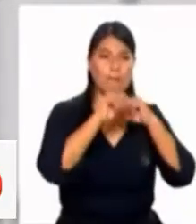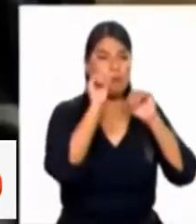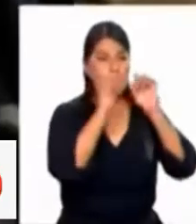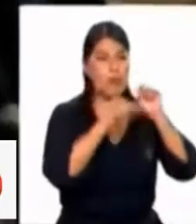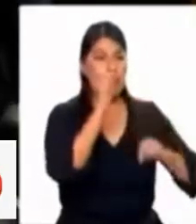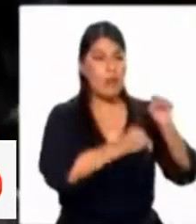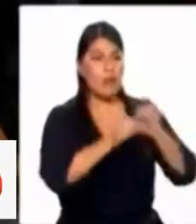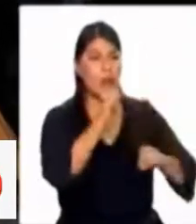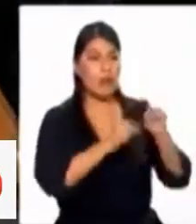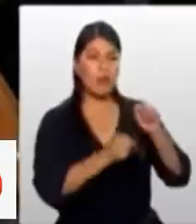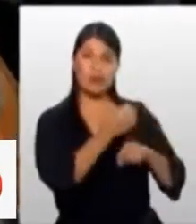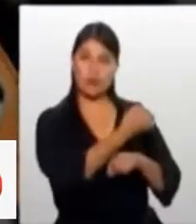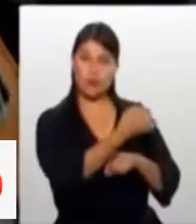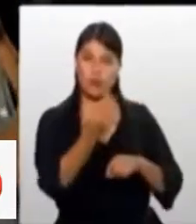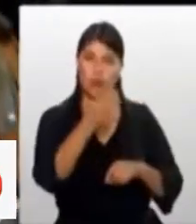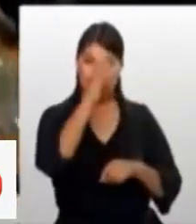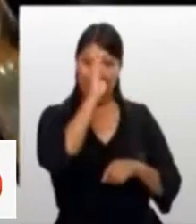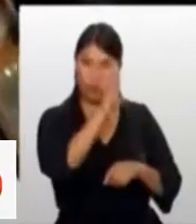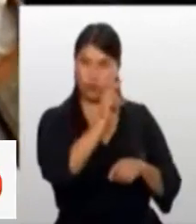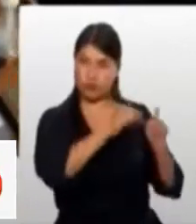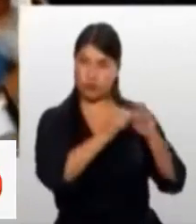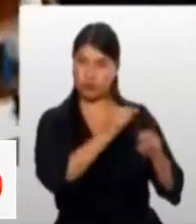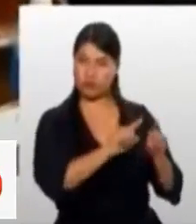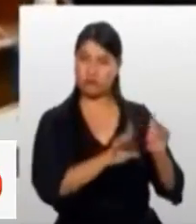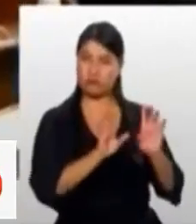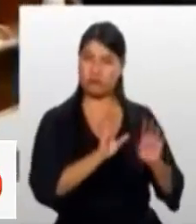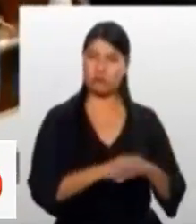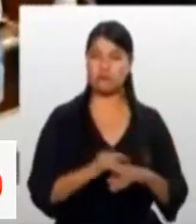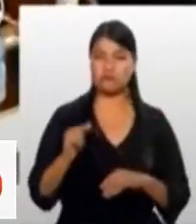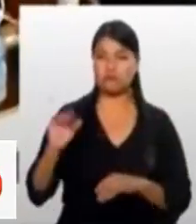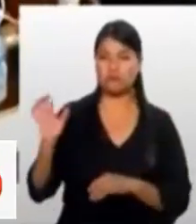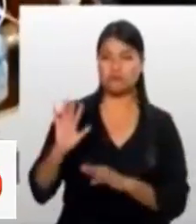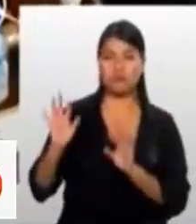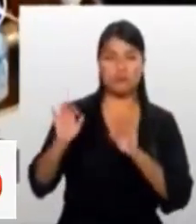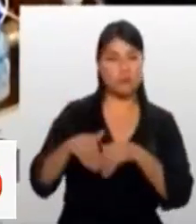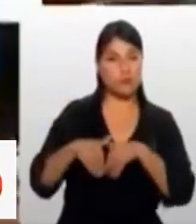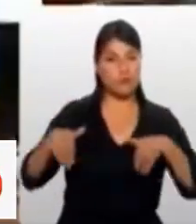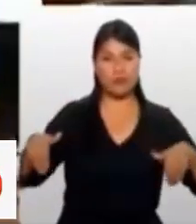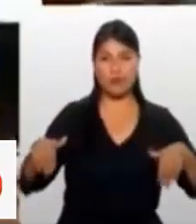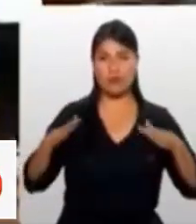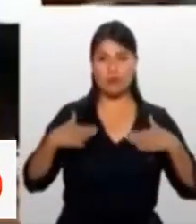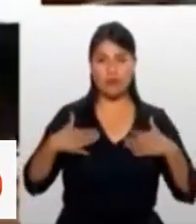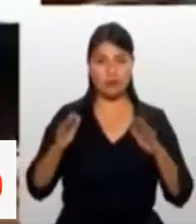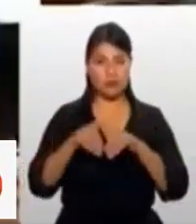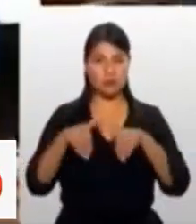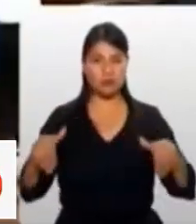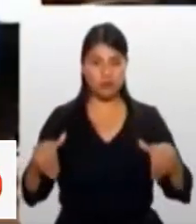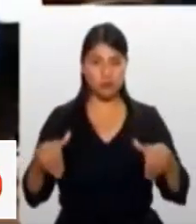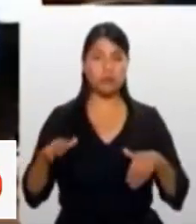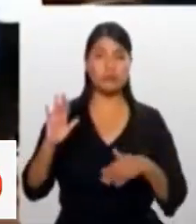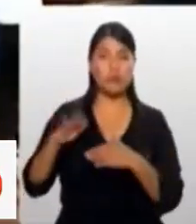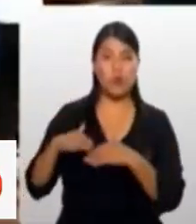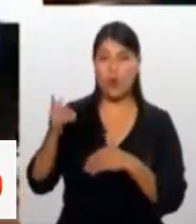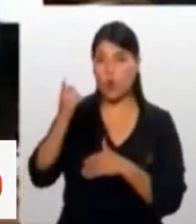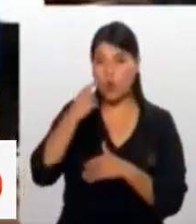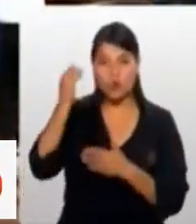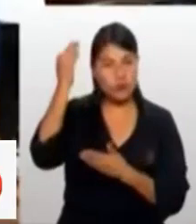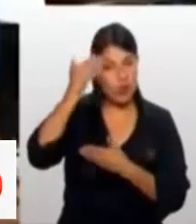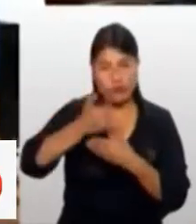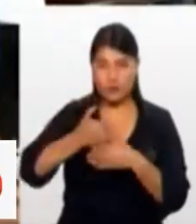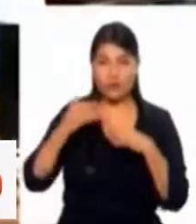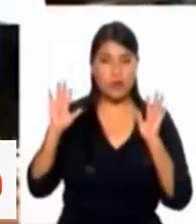los trabajadores de su despacho, quienes hacían comentarios y cuestionamientos a sus colegas. Él dijo que es respetuoso de